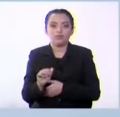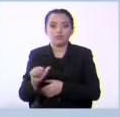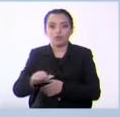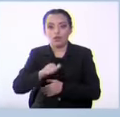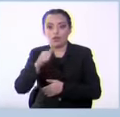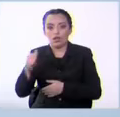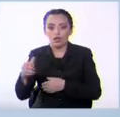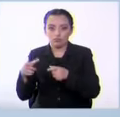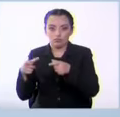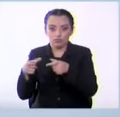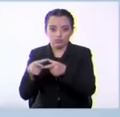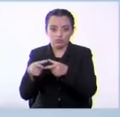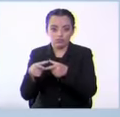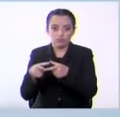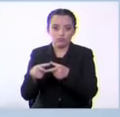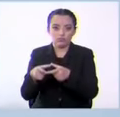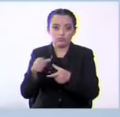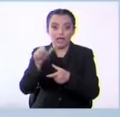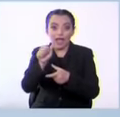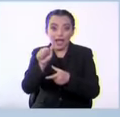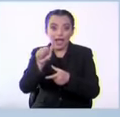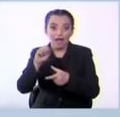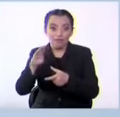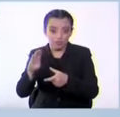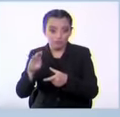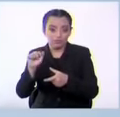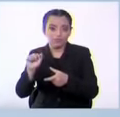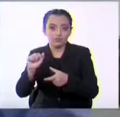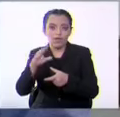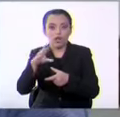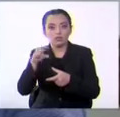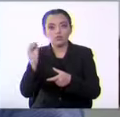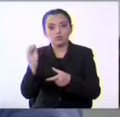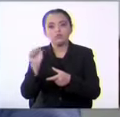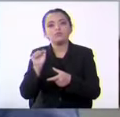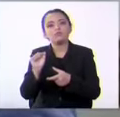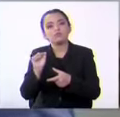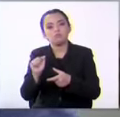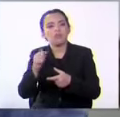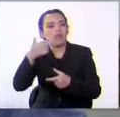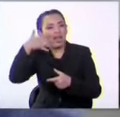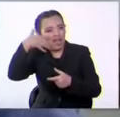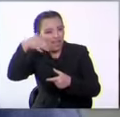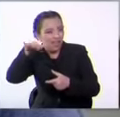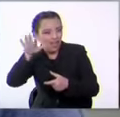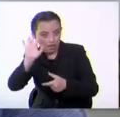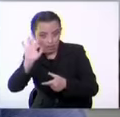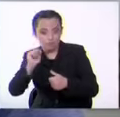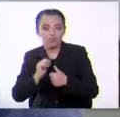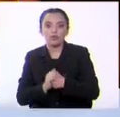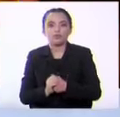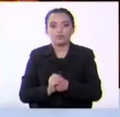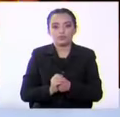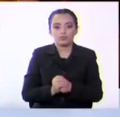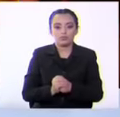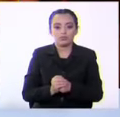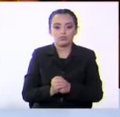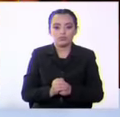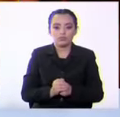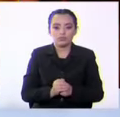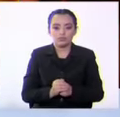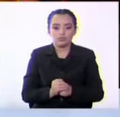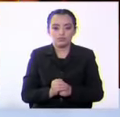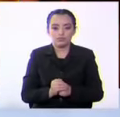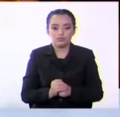esos alelos particularmente, sin embargo son muy influyentes y los podemos hacer ese símil. Entonces tenemos